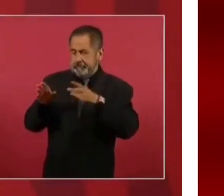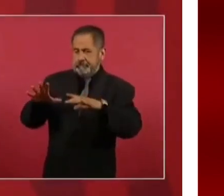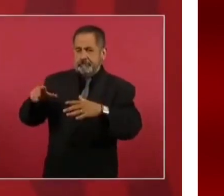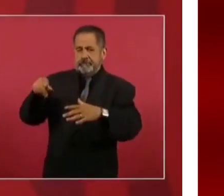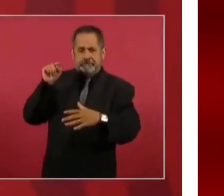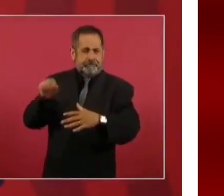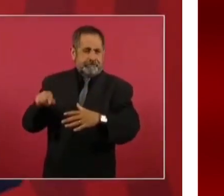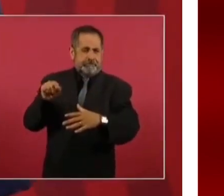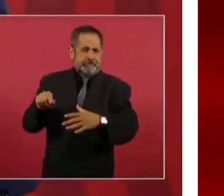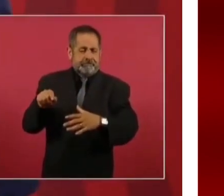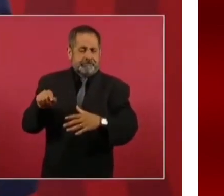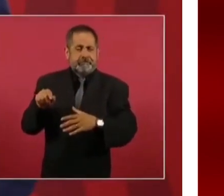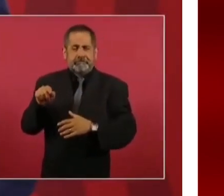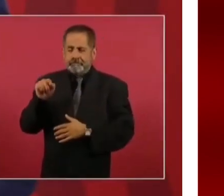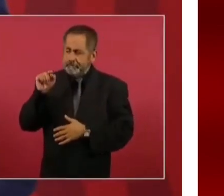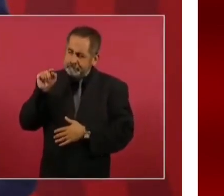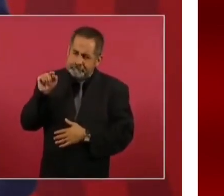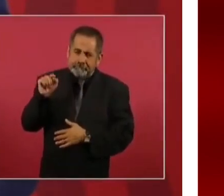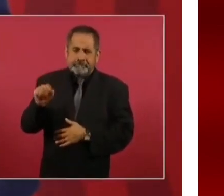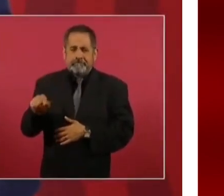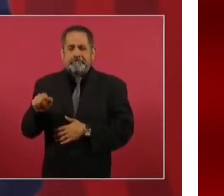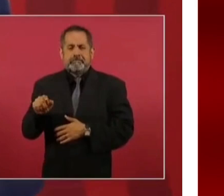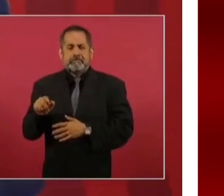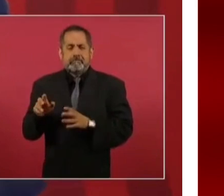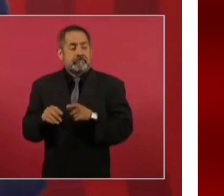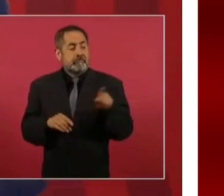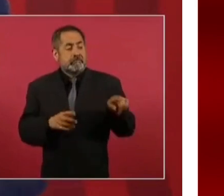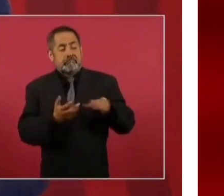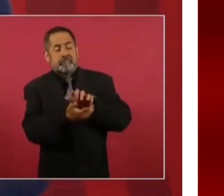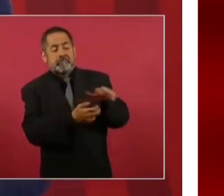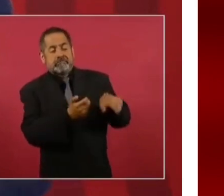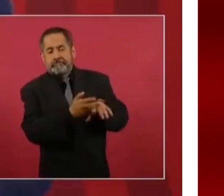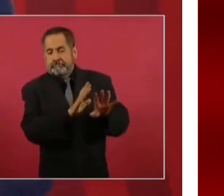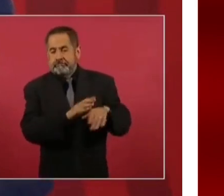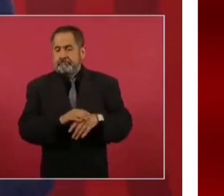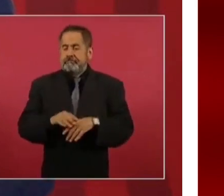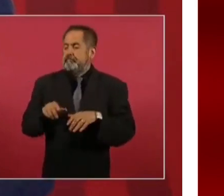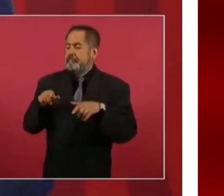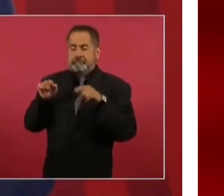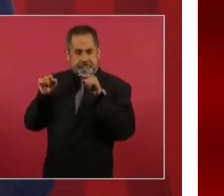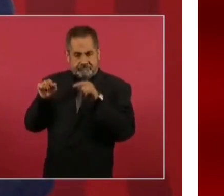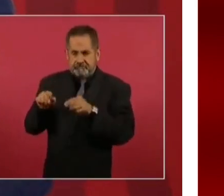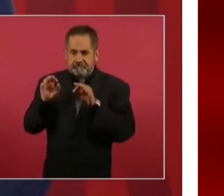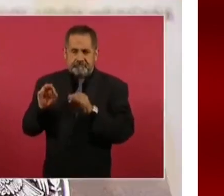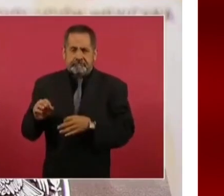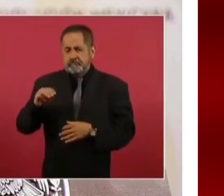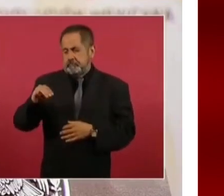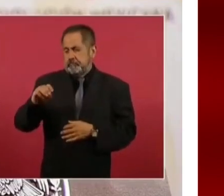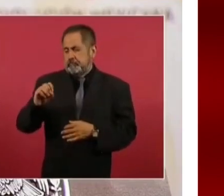Ahí se revolvieron mucho. Es una mezcolanza.